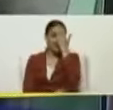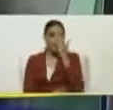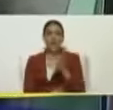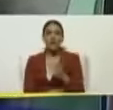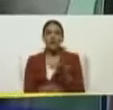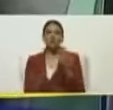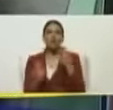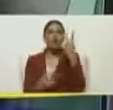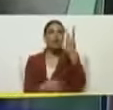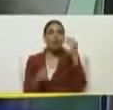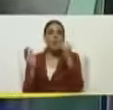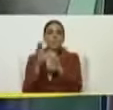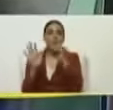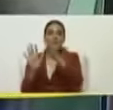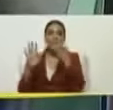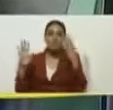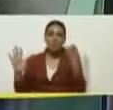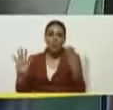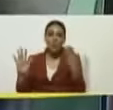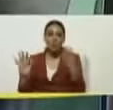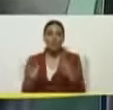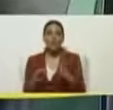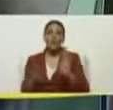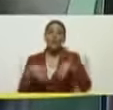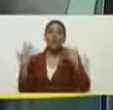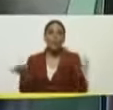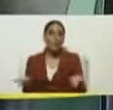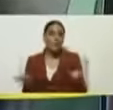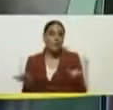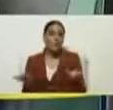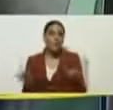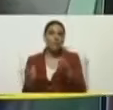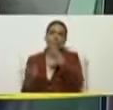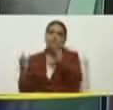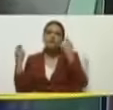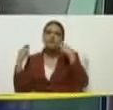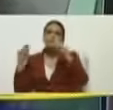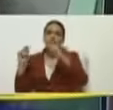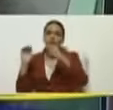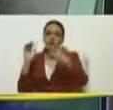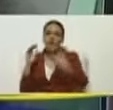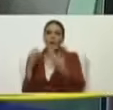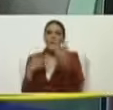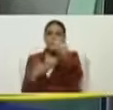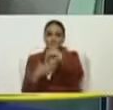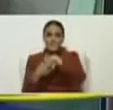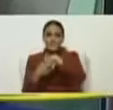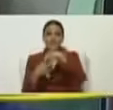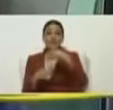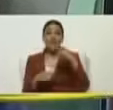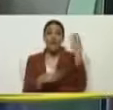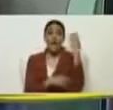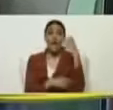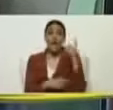del 2019, cuando intentaron invadir Venezuela desde Colombia,